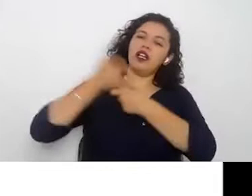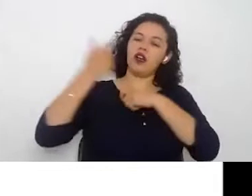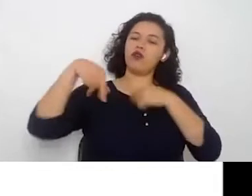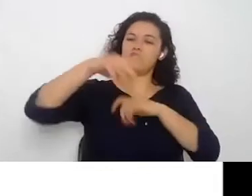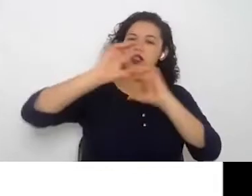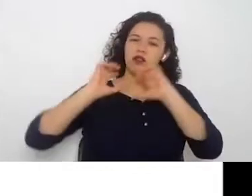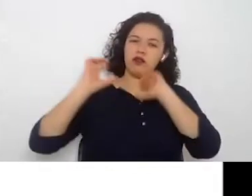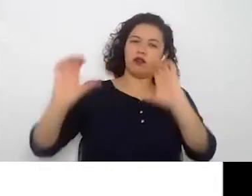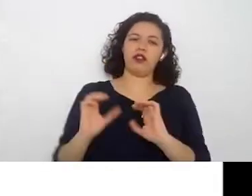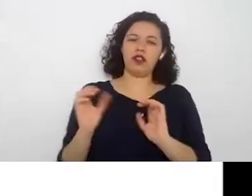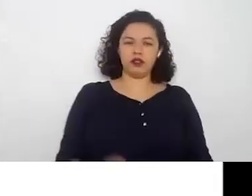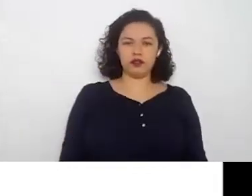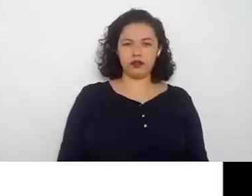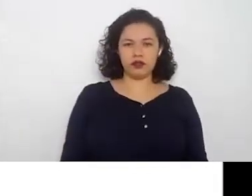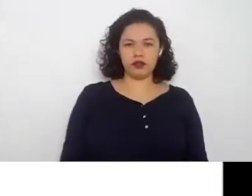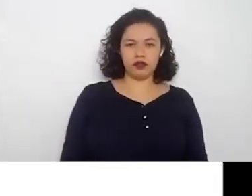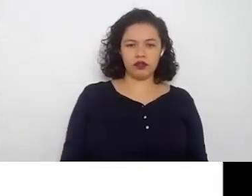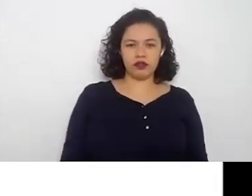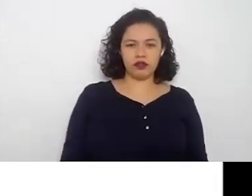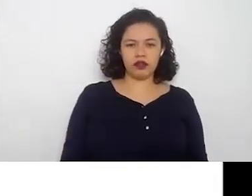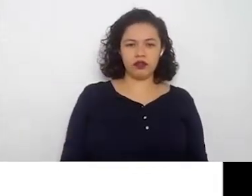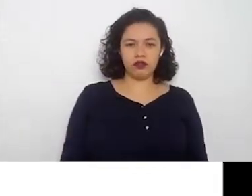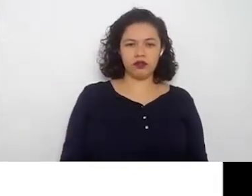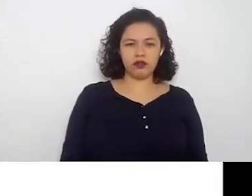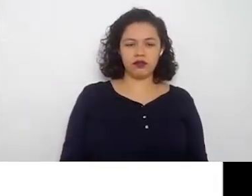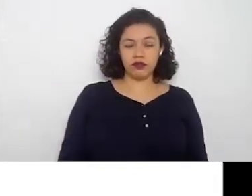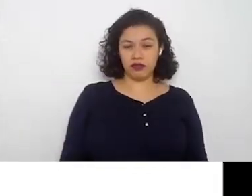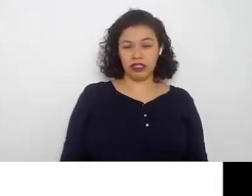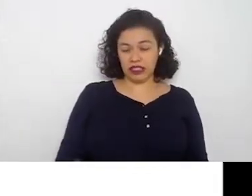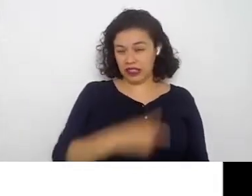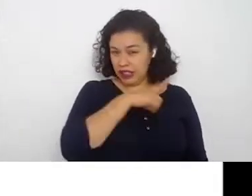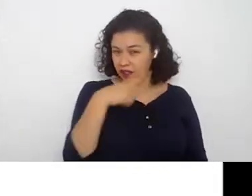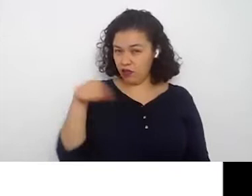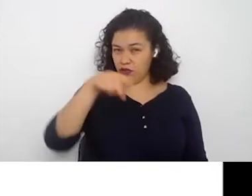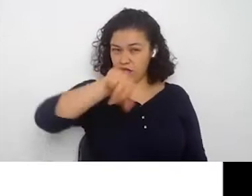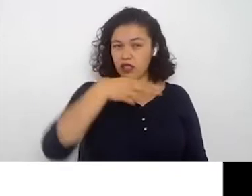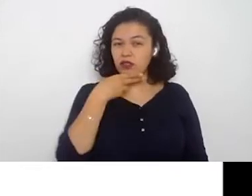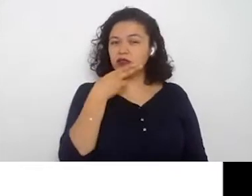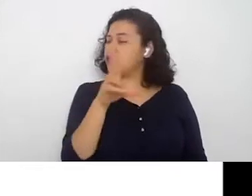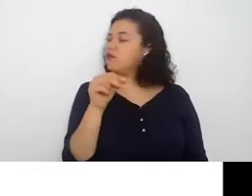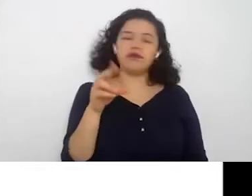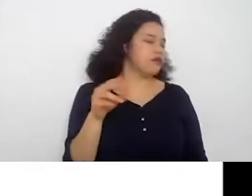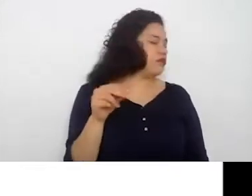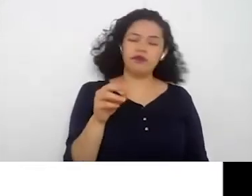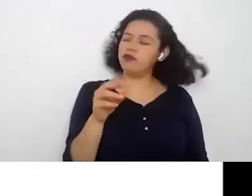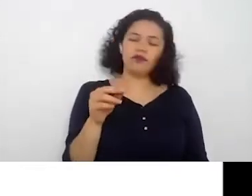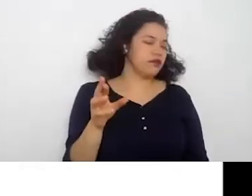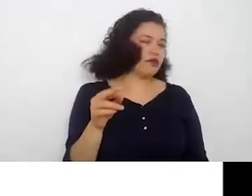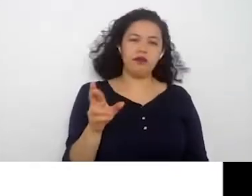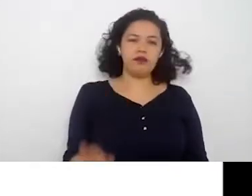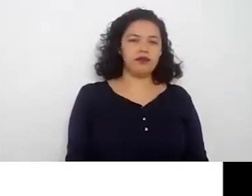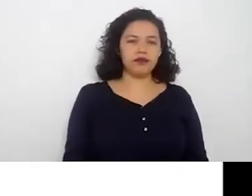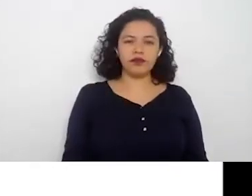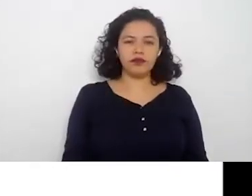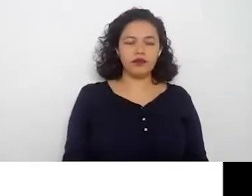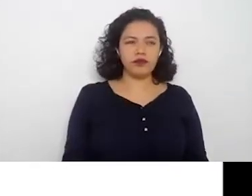No debería ni siquiera de estar dentro de ella, ¿sí? Vamos a ver, todo debe de tener un